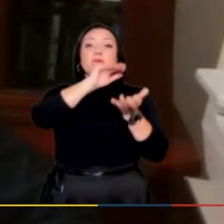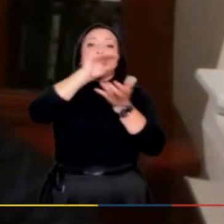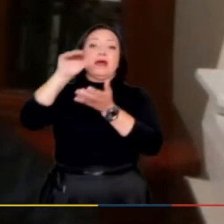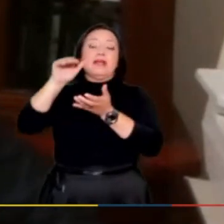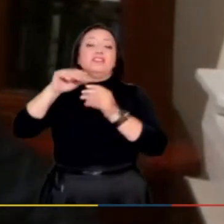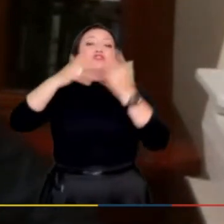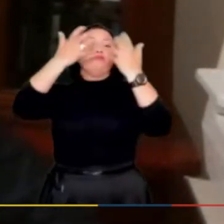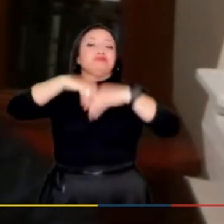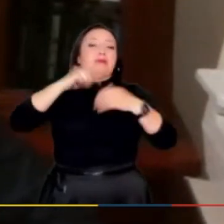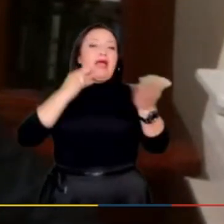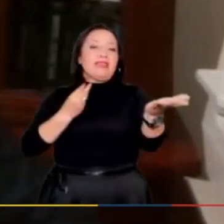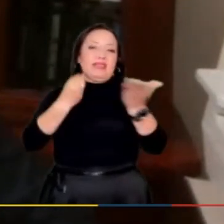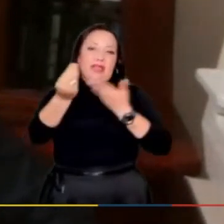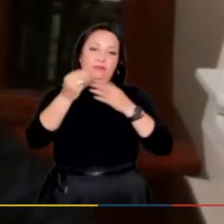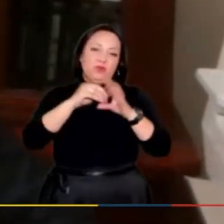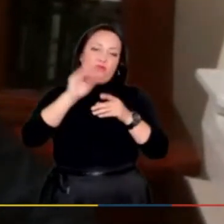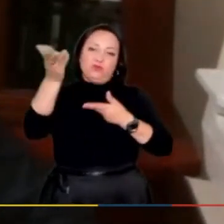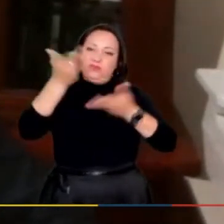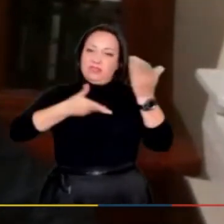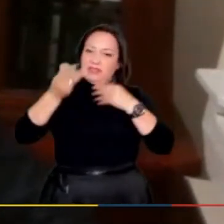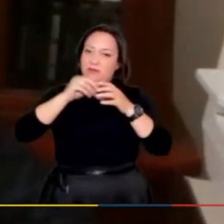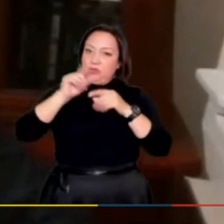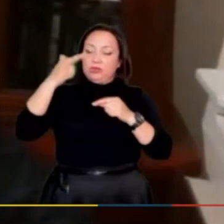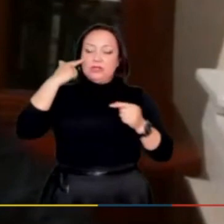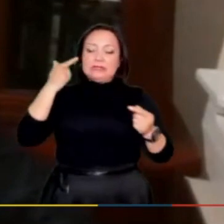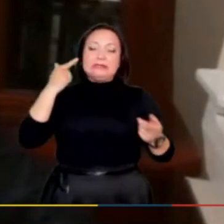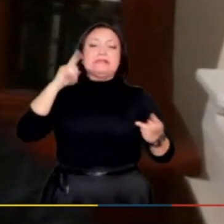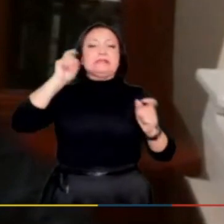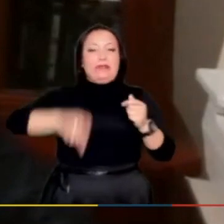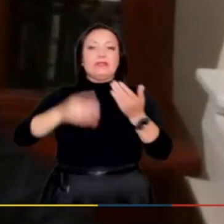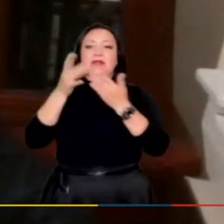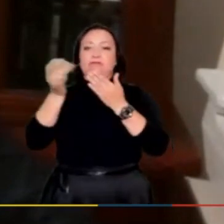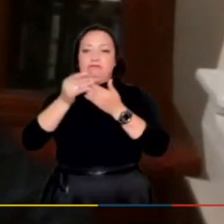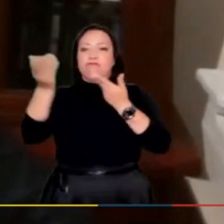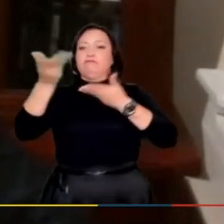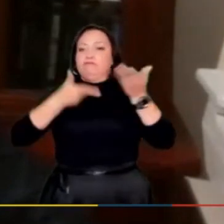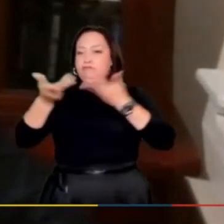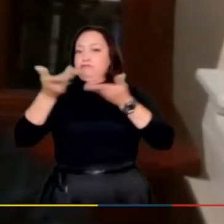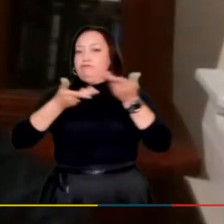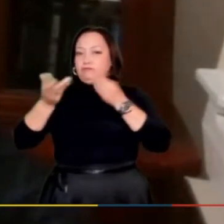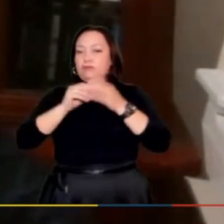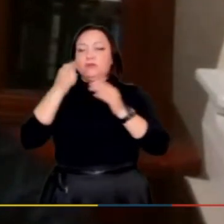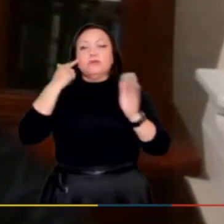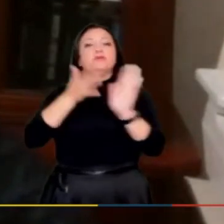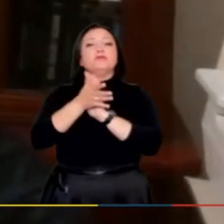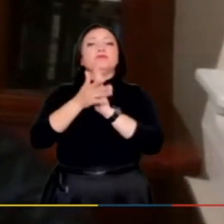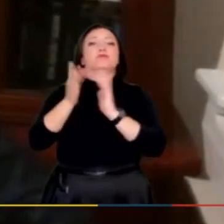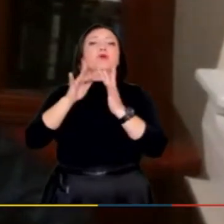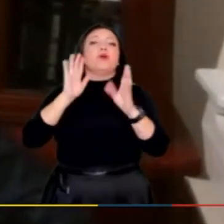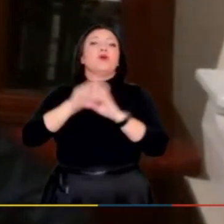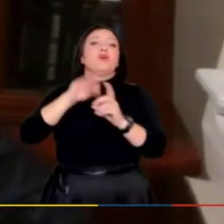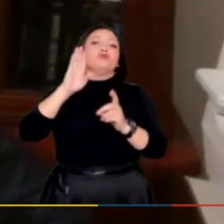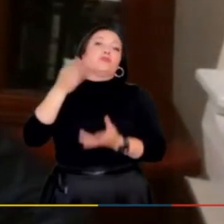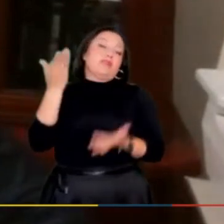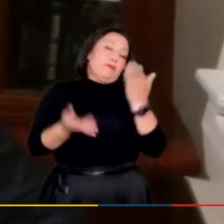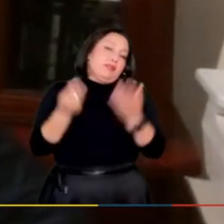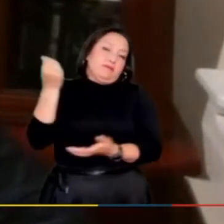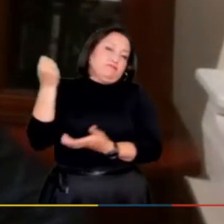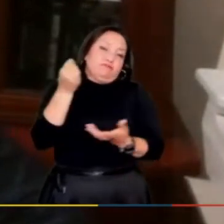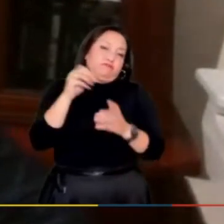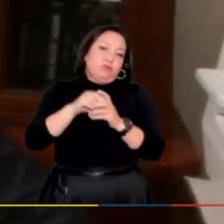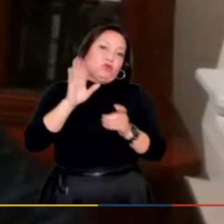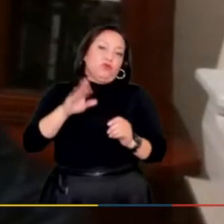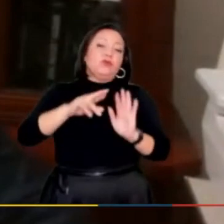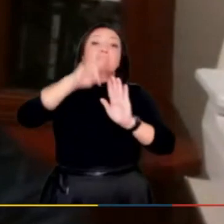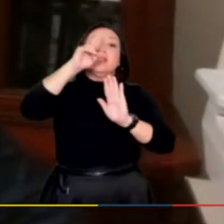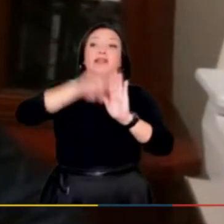deben canalizarse obligatoriamente a través del mercado cambiario, independientemente de su monto. La resolución externa